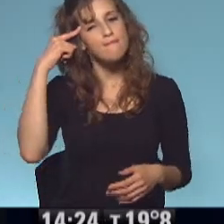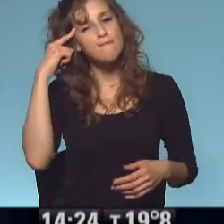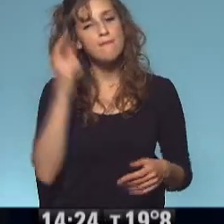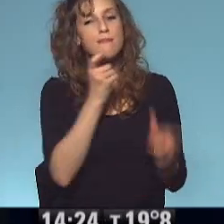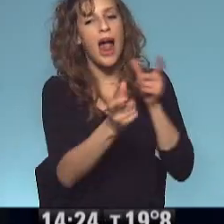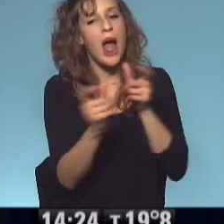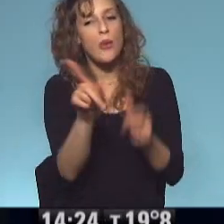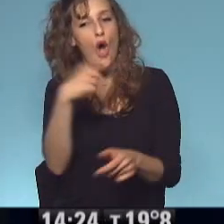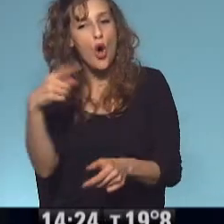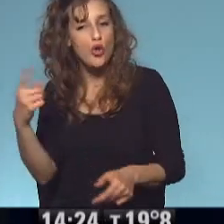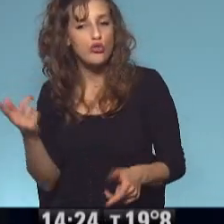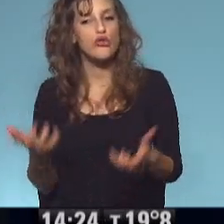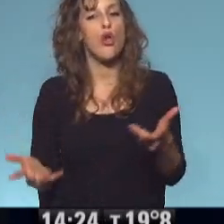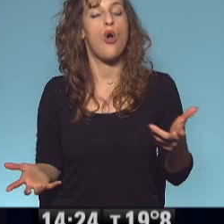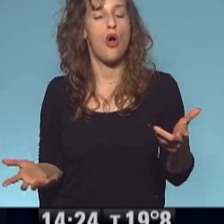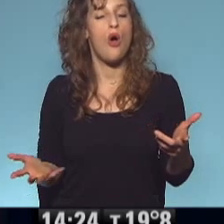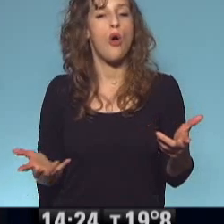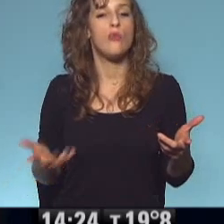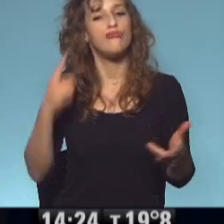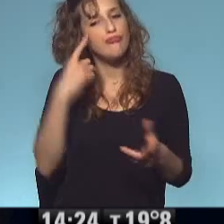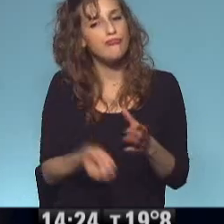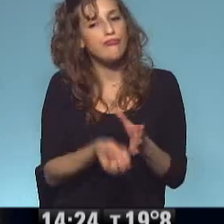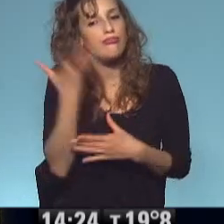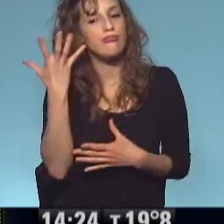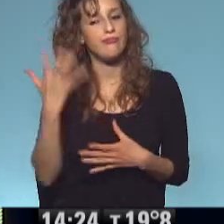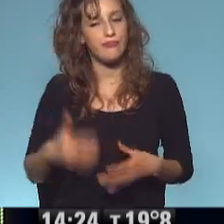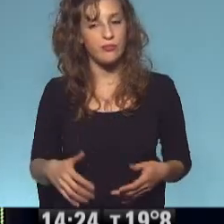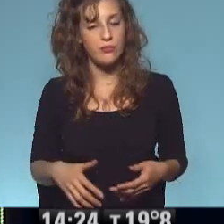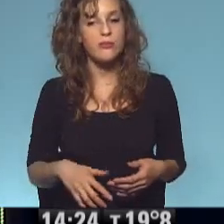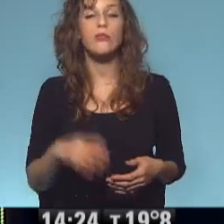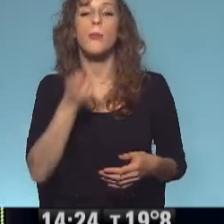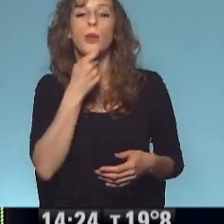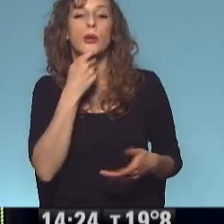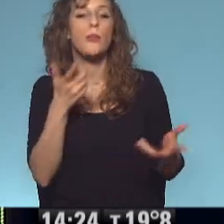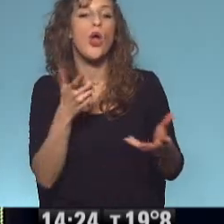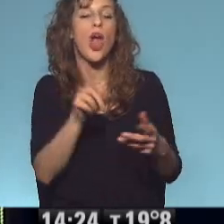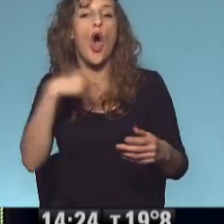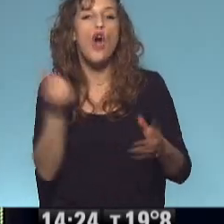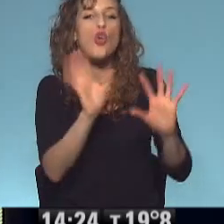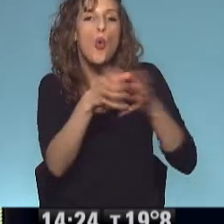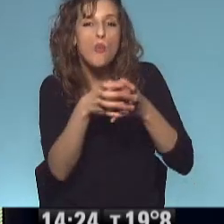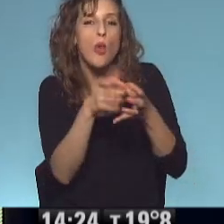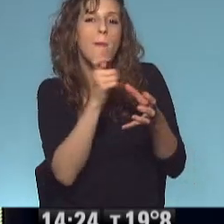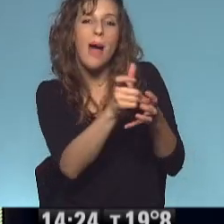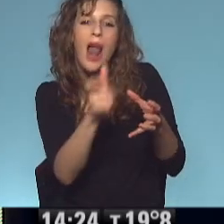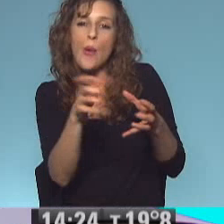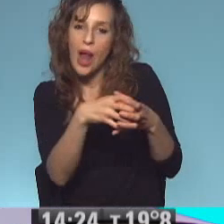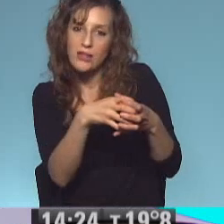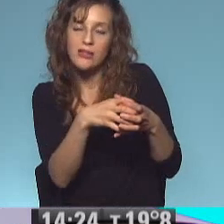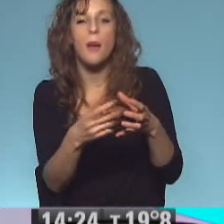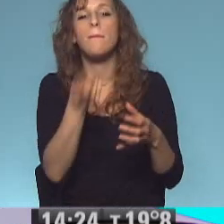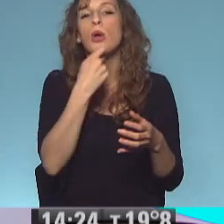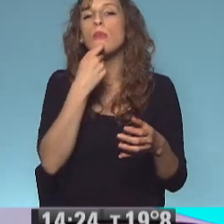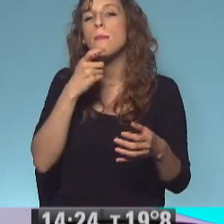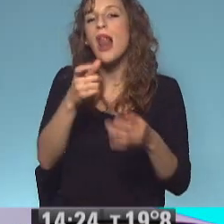inventadas así, que nos suenen a una a otra palabra, como otras las familias. Mojadas, otras familias de palabras. Les palabras